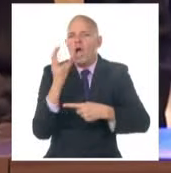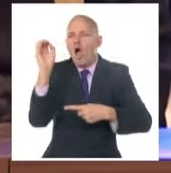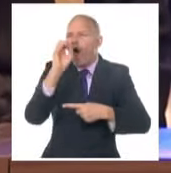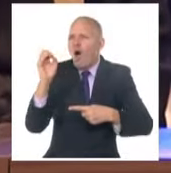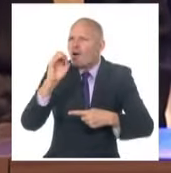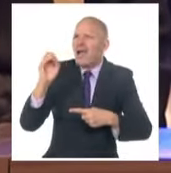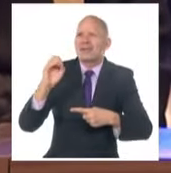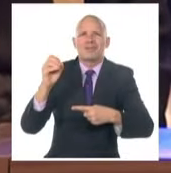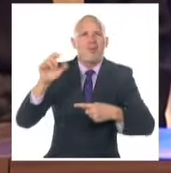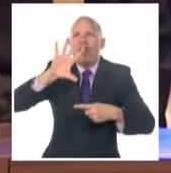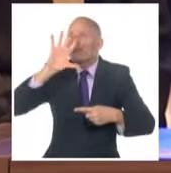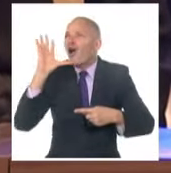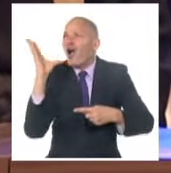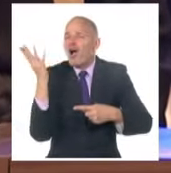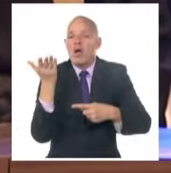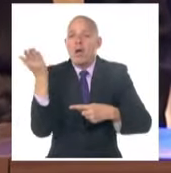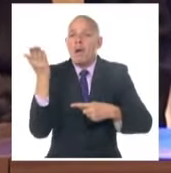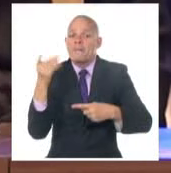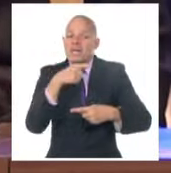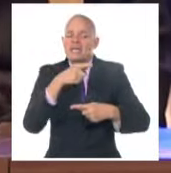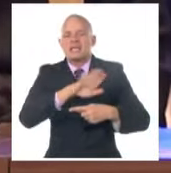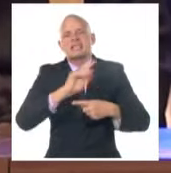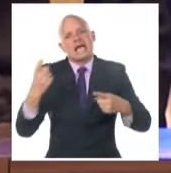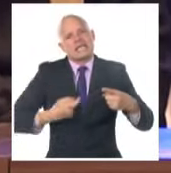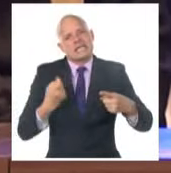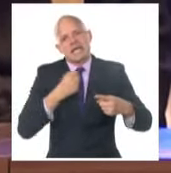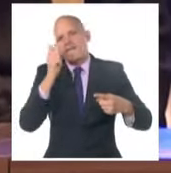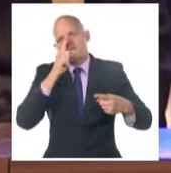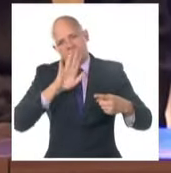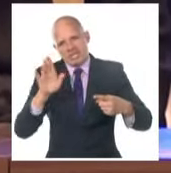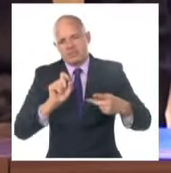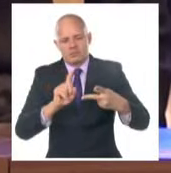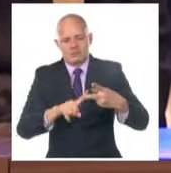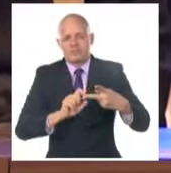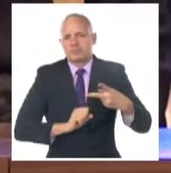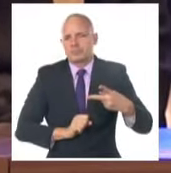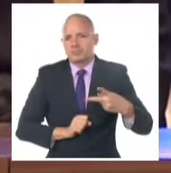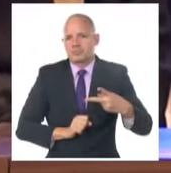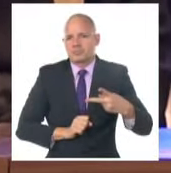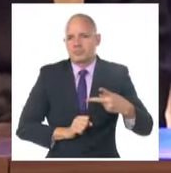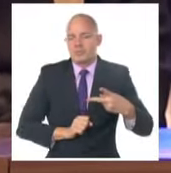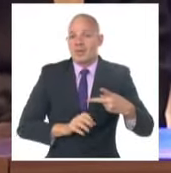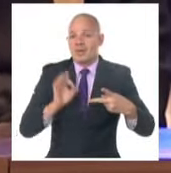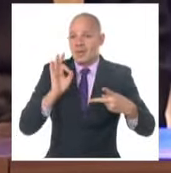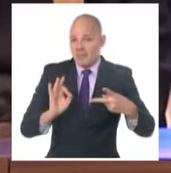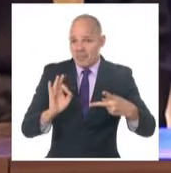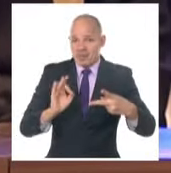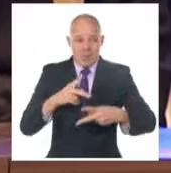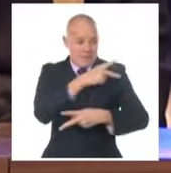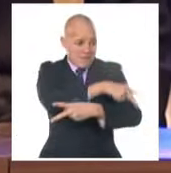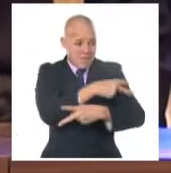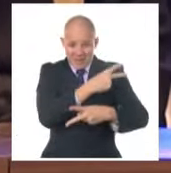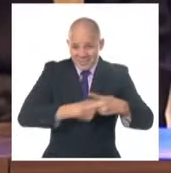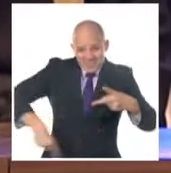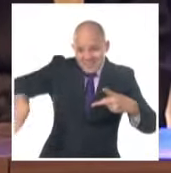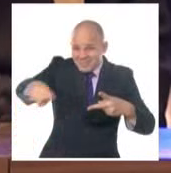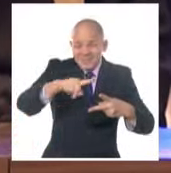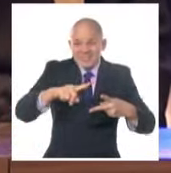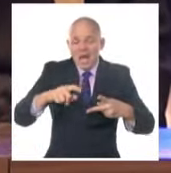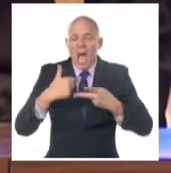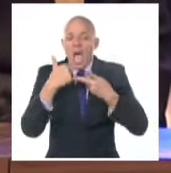los territorios palestinos ocupados. Apoyar el envío urgente a la Franja de